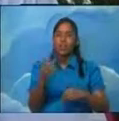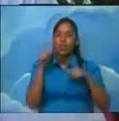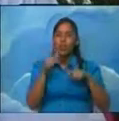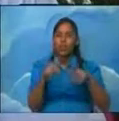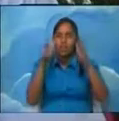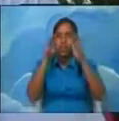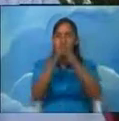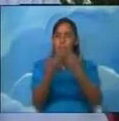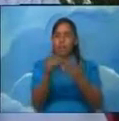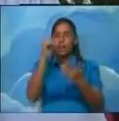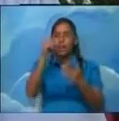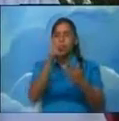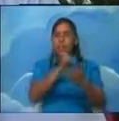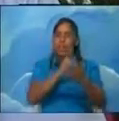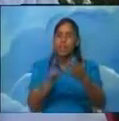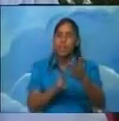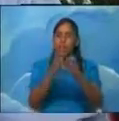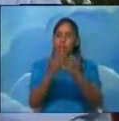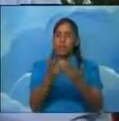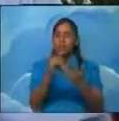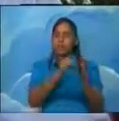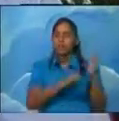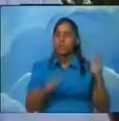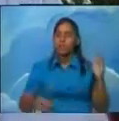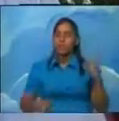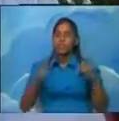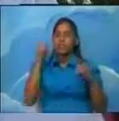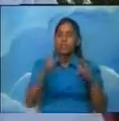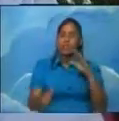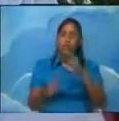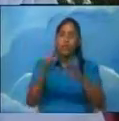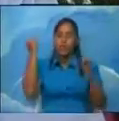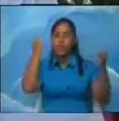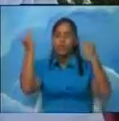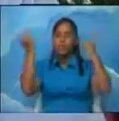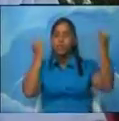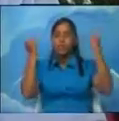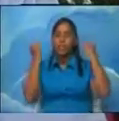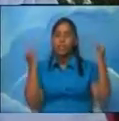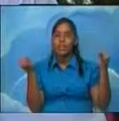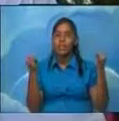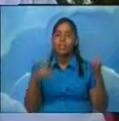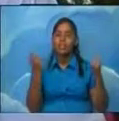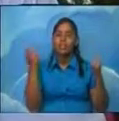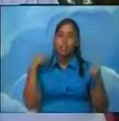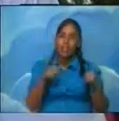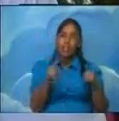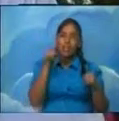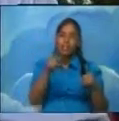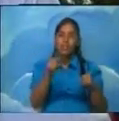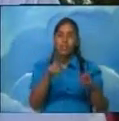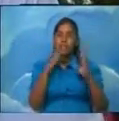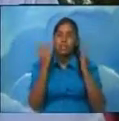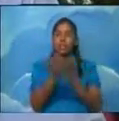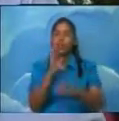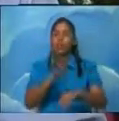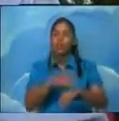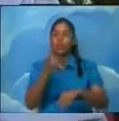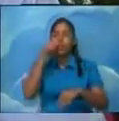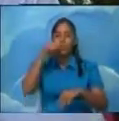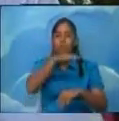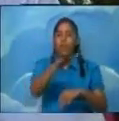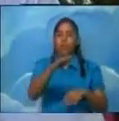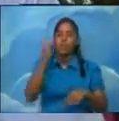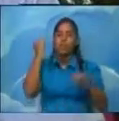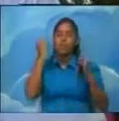la palabra del Señor, los que leen la palabra del Señor, son los muchachos más inteligentes que hay acá en la tierra. ¿Por qué el pueblo de Israel es